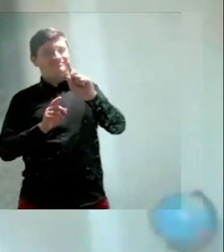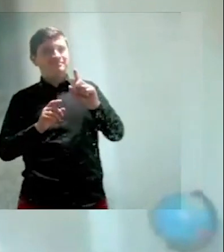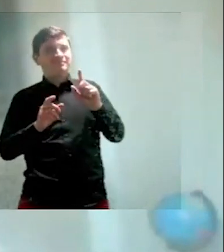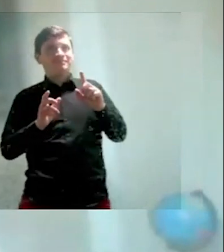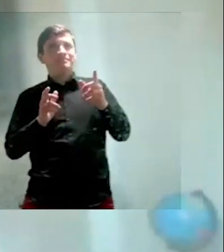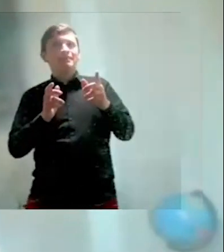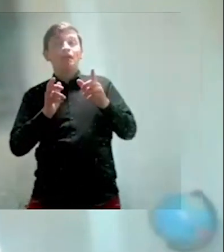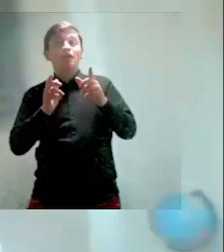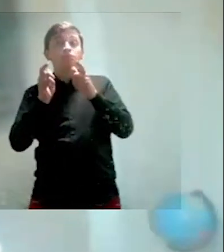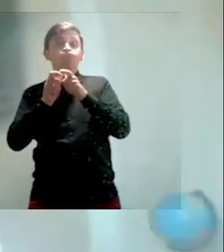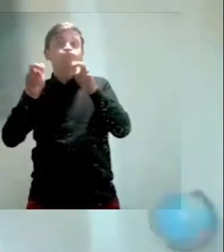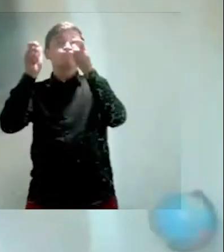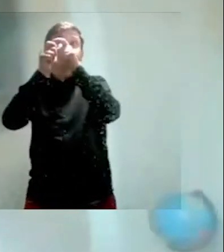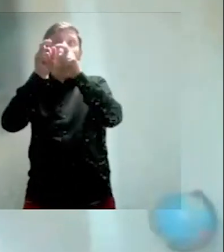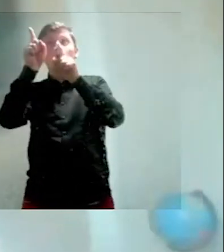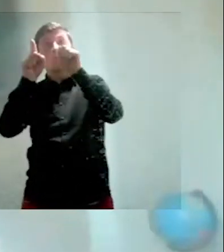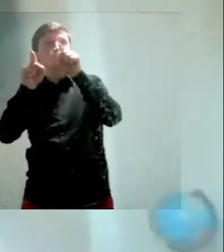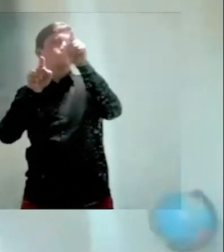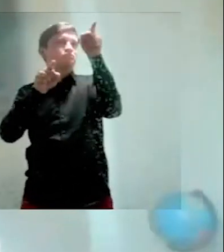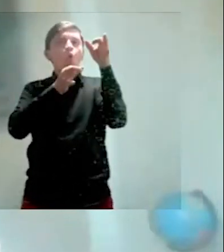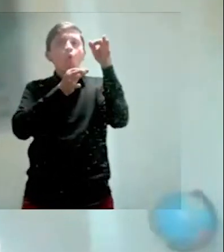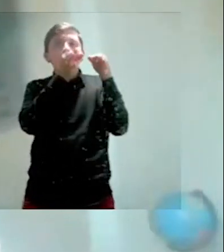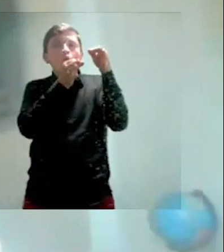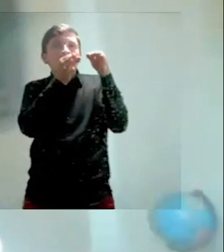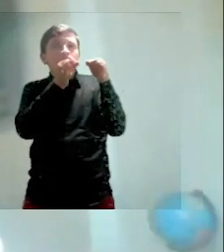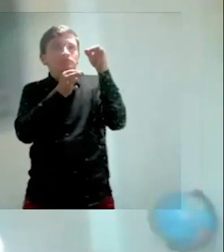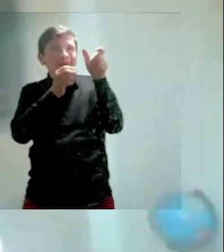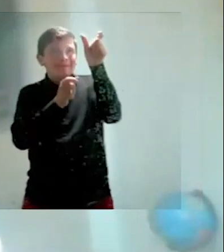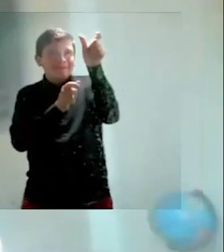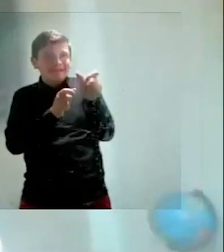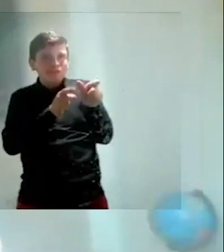interposición. Lo traigo como un problema porque he visto que,